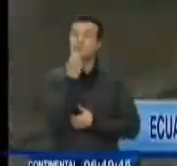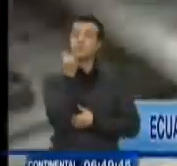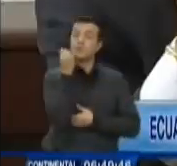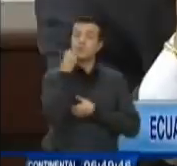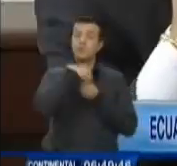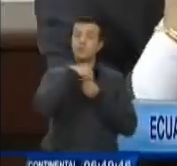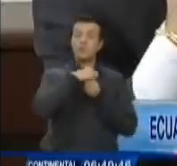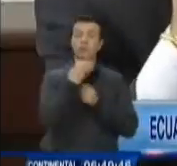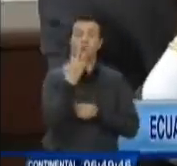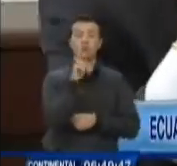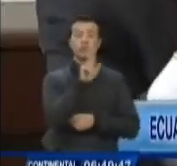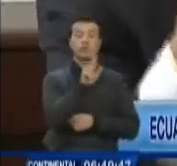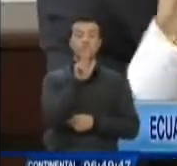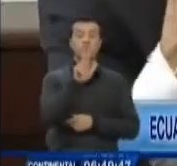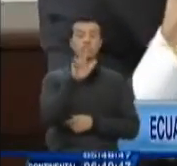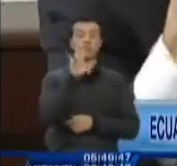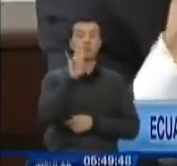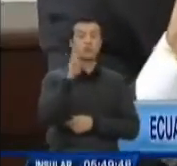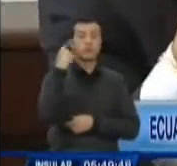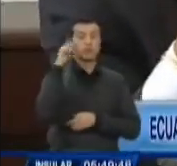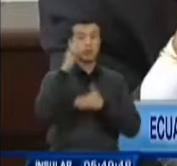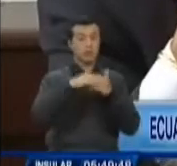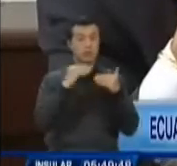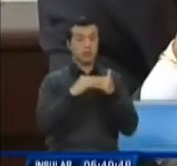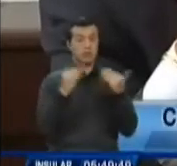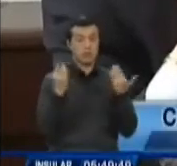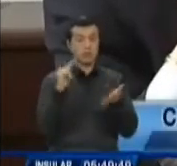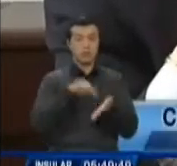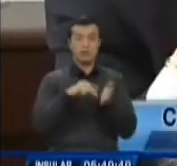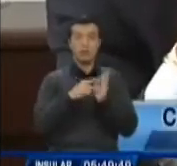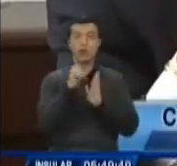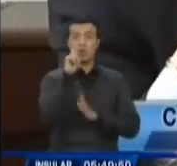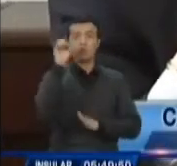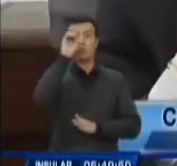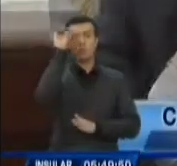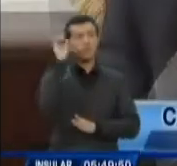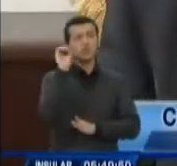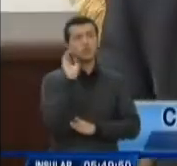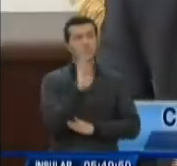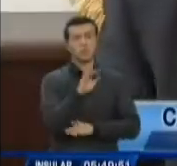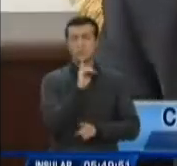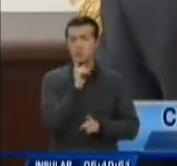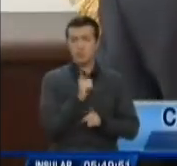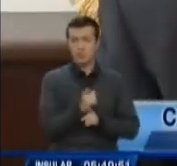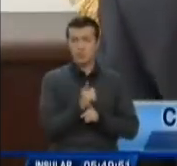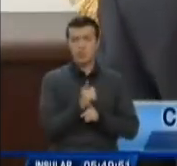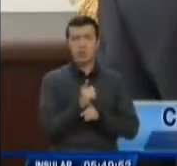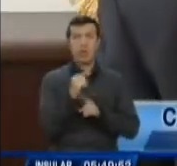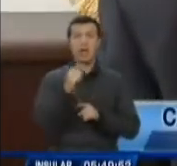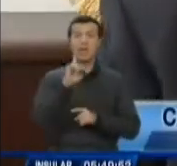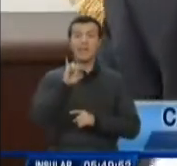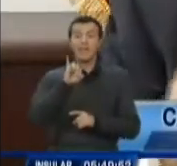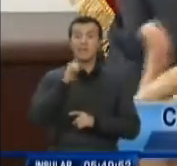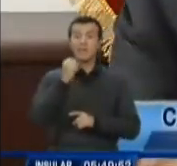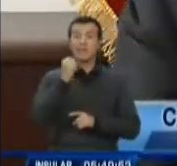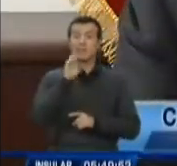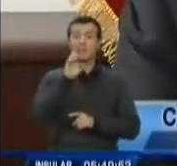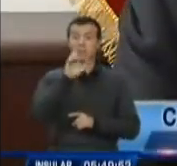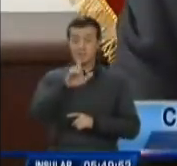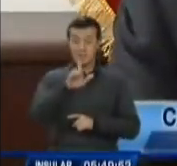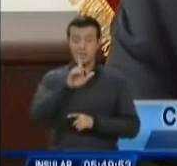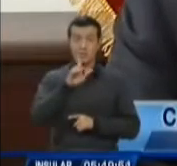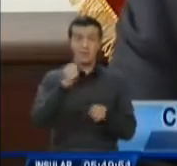de dólares. El impacto es del 1%. En la estructura de costos de la industria. No se ha tocado el diésel, es decir, el